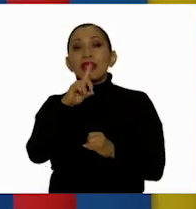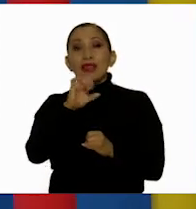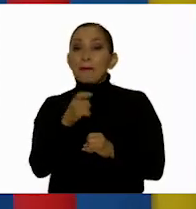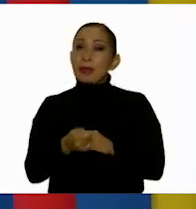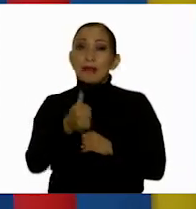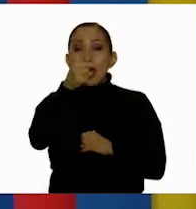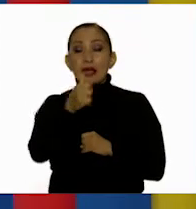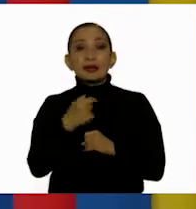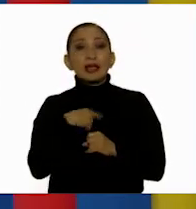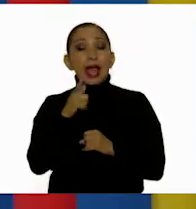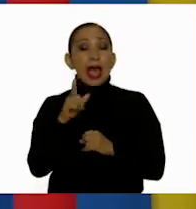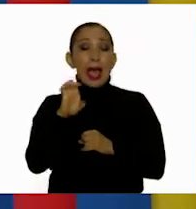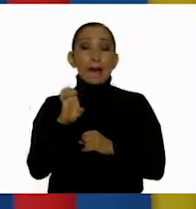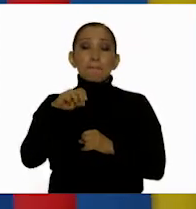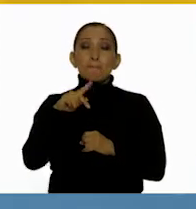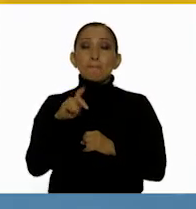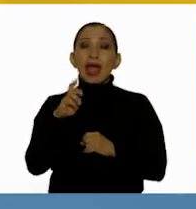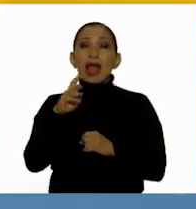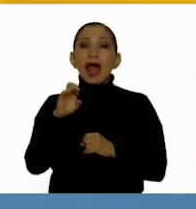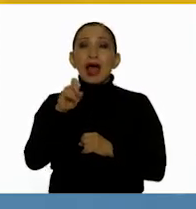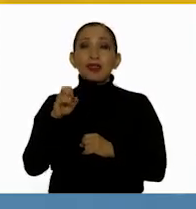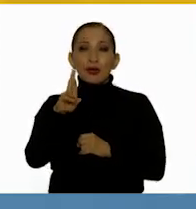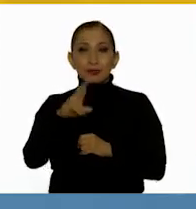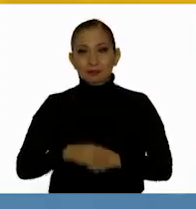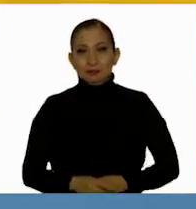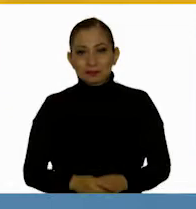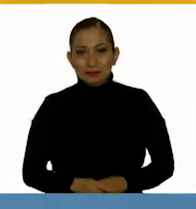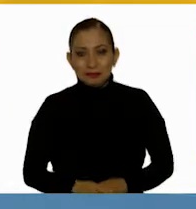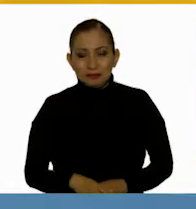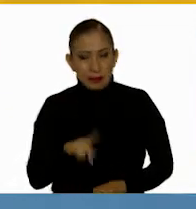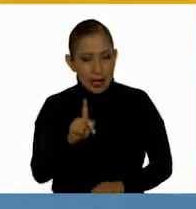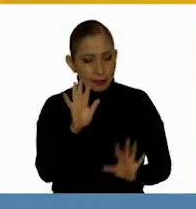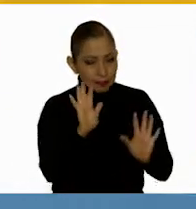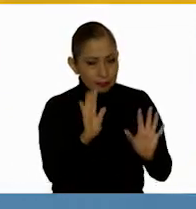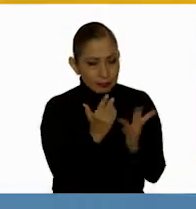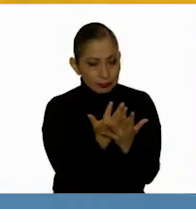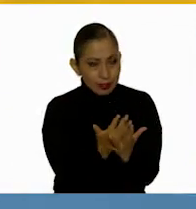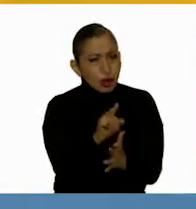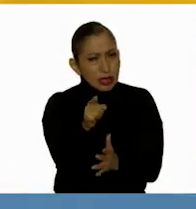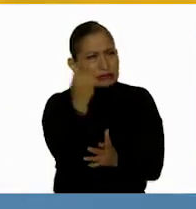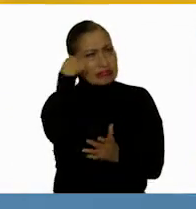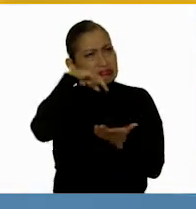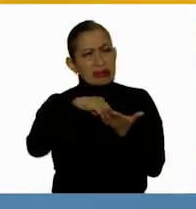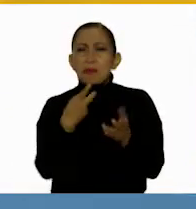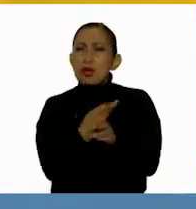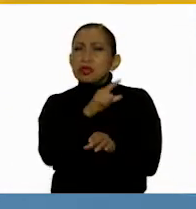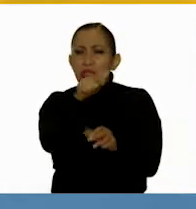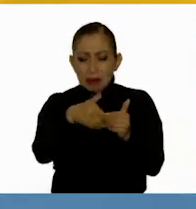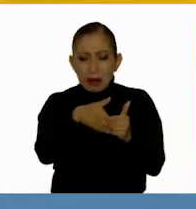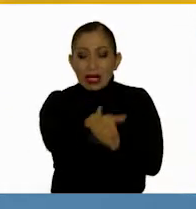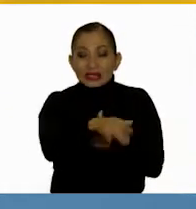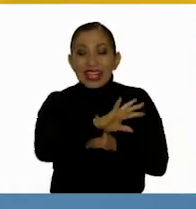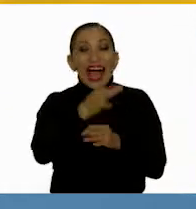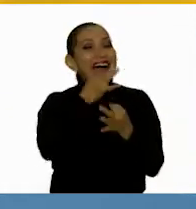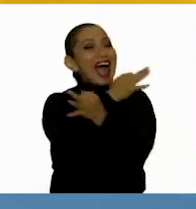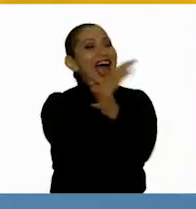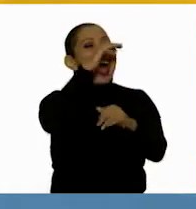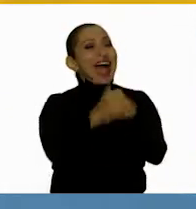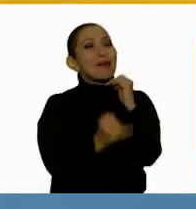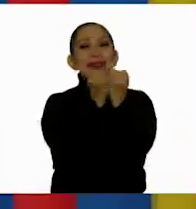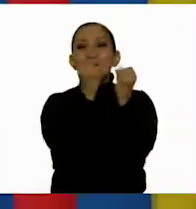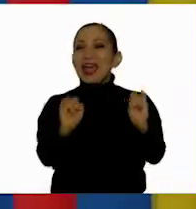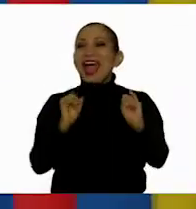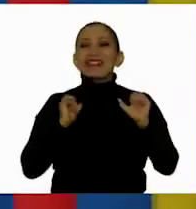fue proclamado emperador. Así es, pero a ver, ¿se han preguntado qué pasó después de que se declaró la independencia de